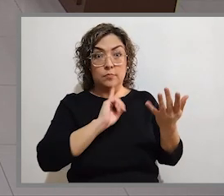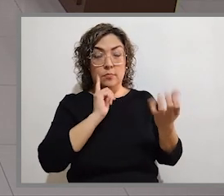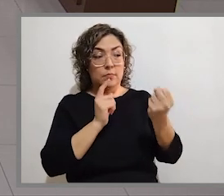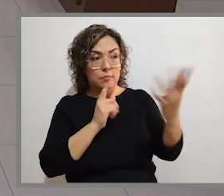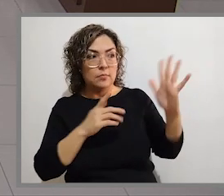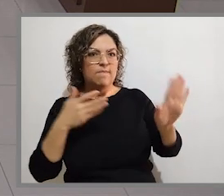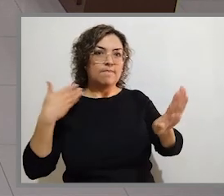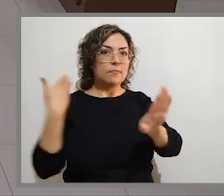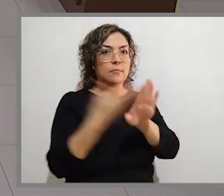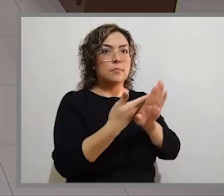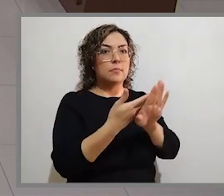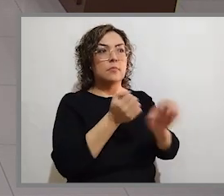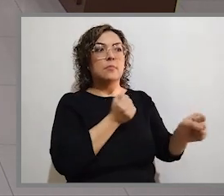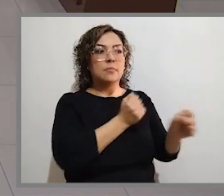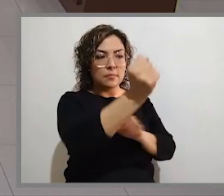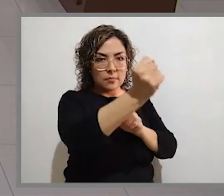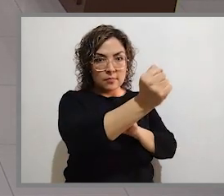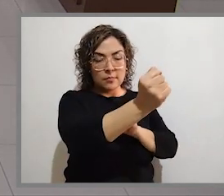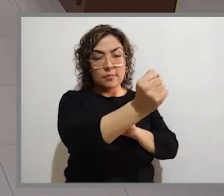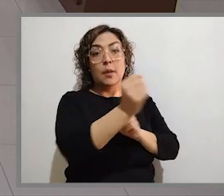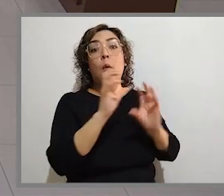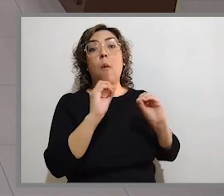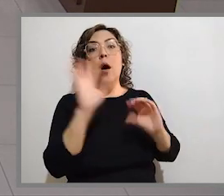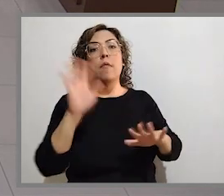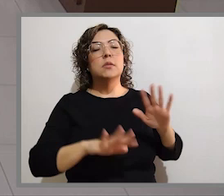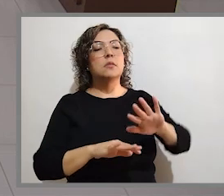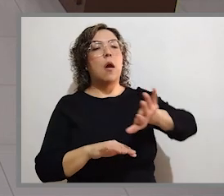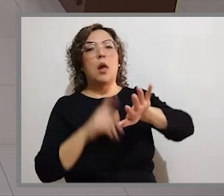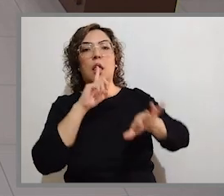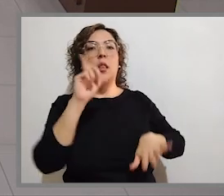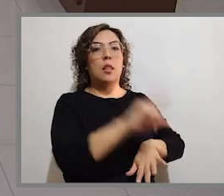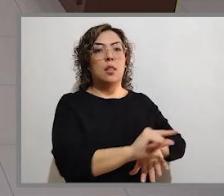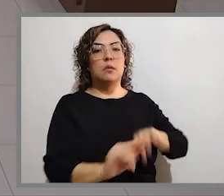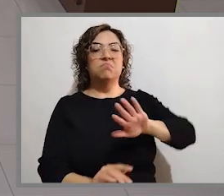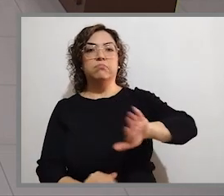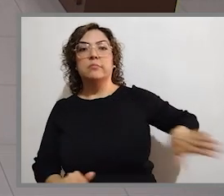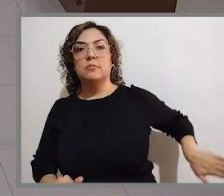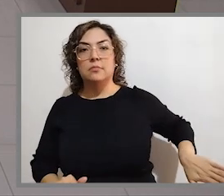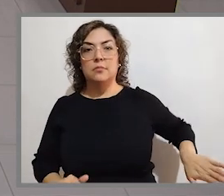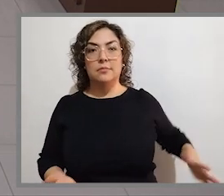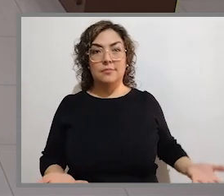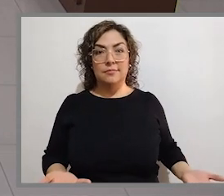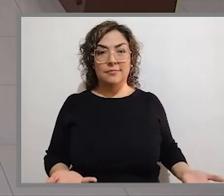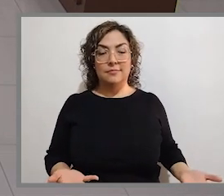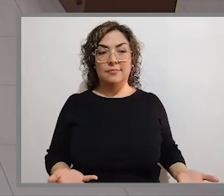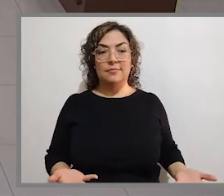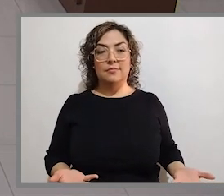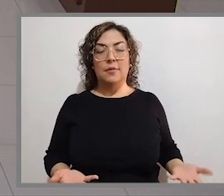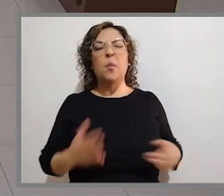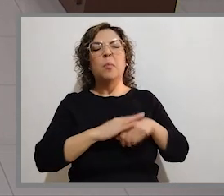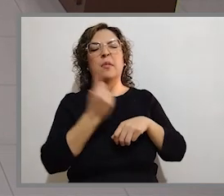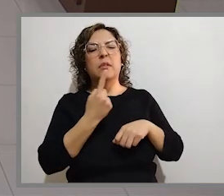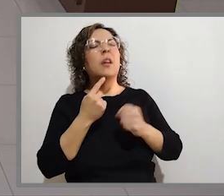dentro de la esfera pública o privada que, basadas en elementos de género y que tienen